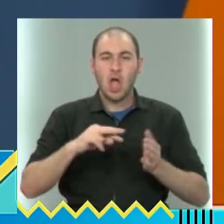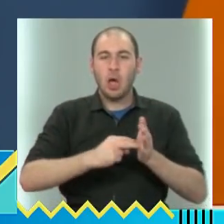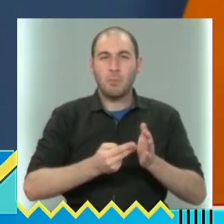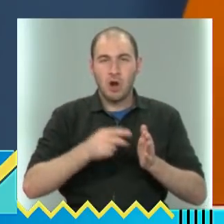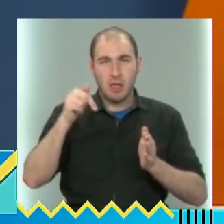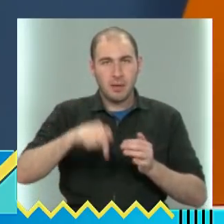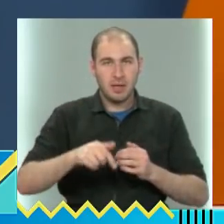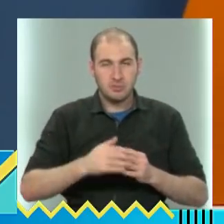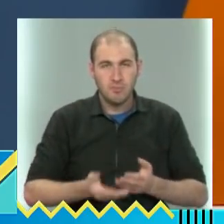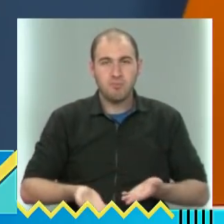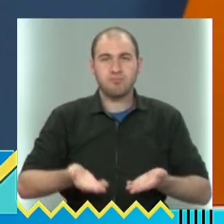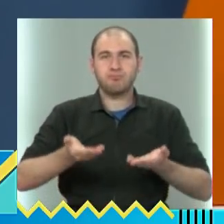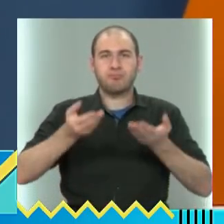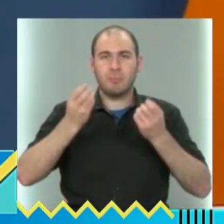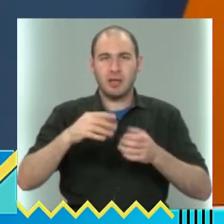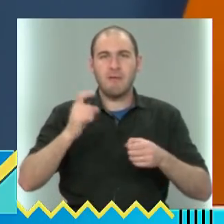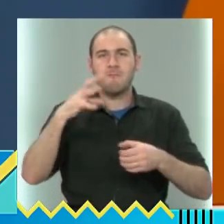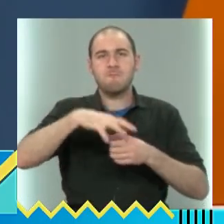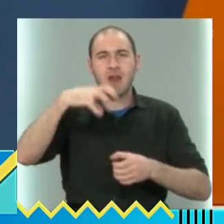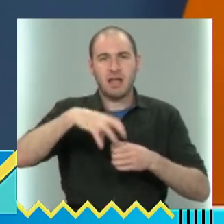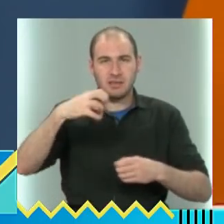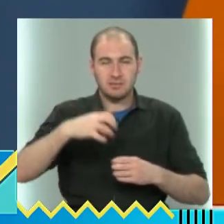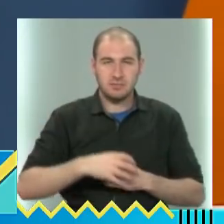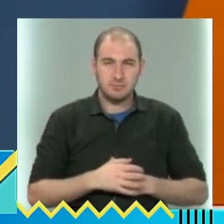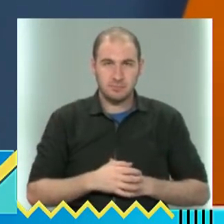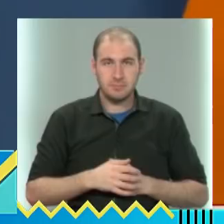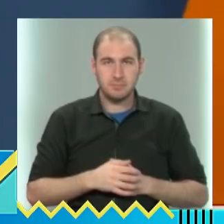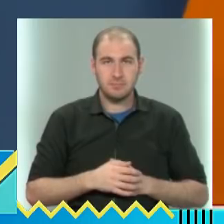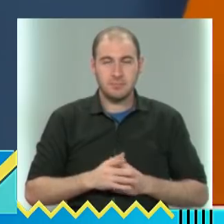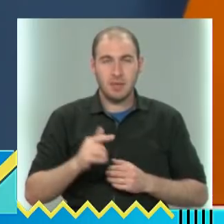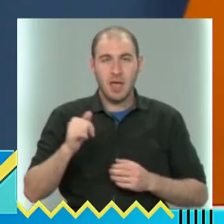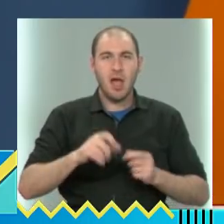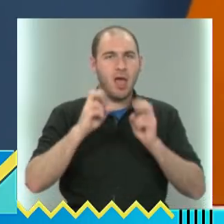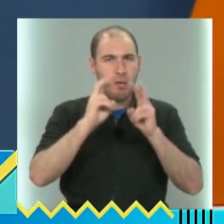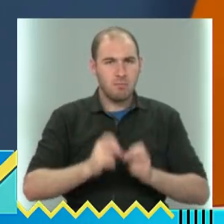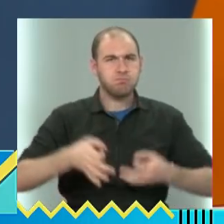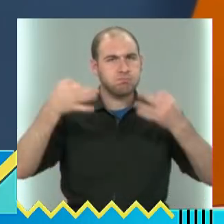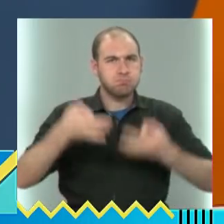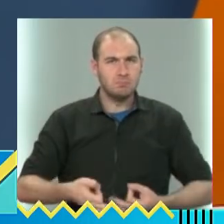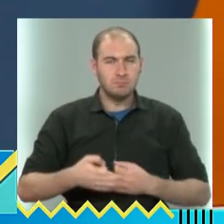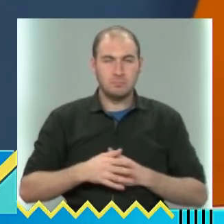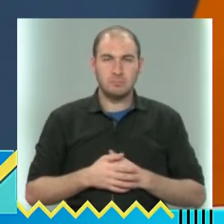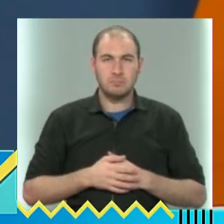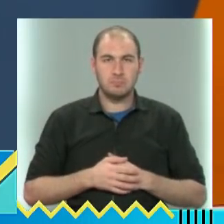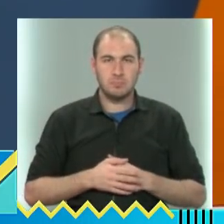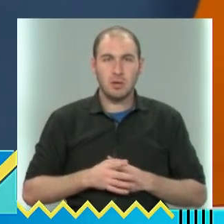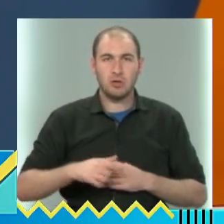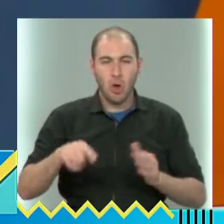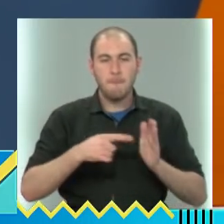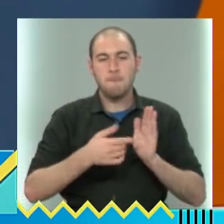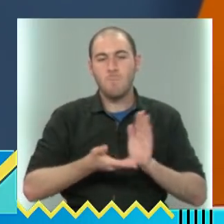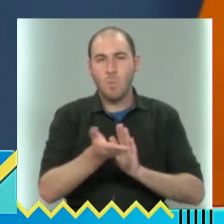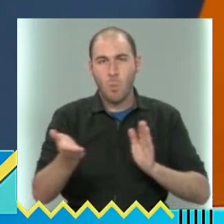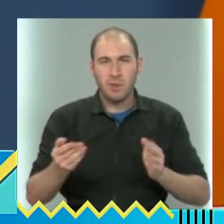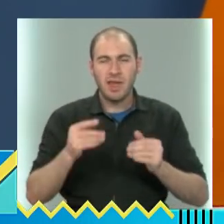se incrementan por parte de la actividad del fracking, incluyendo estudios muy serios que se han visto, que han sido publicados